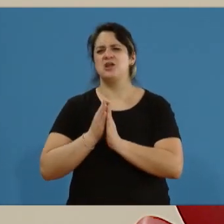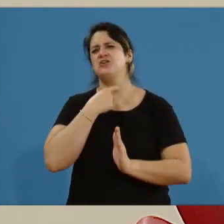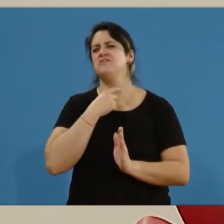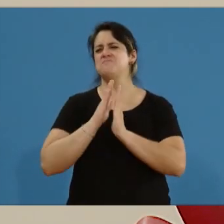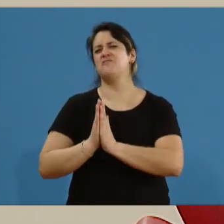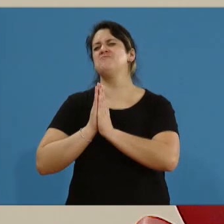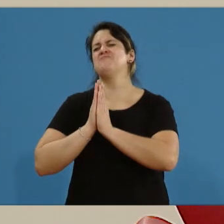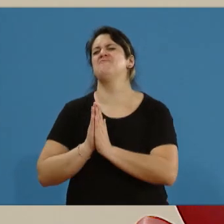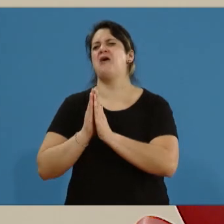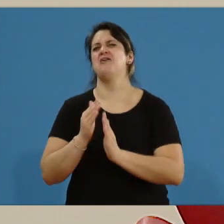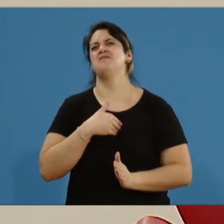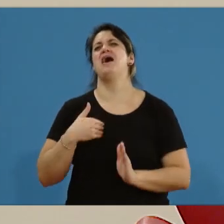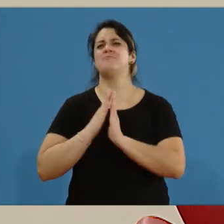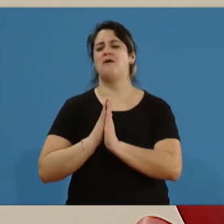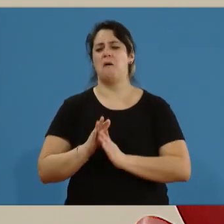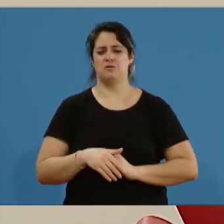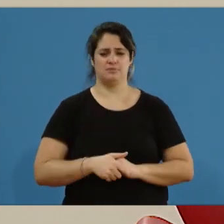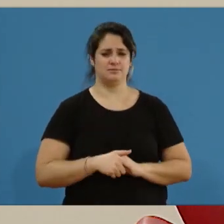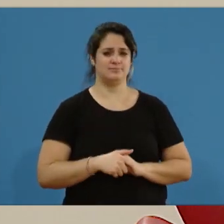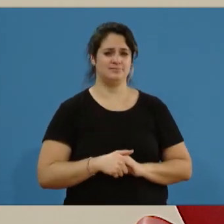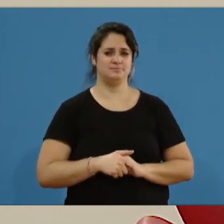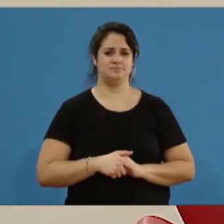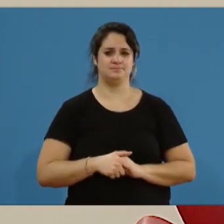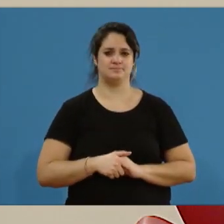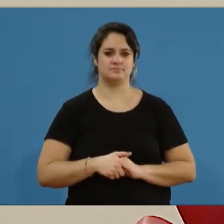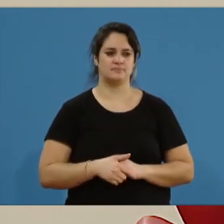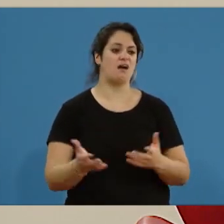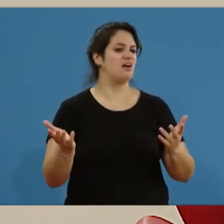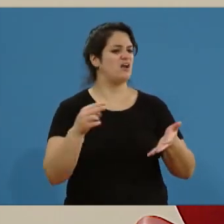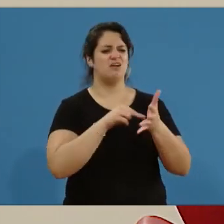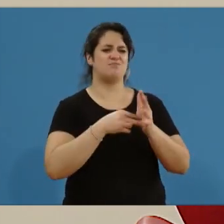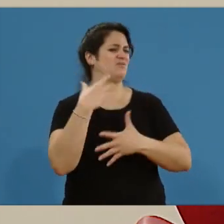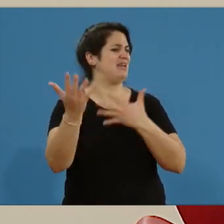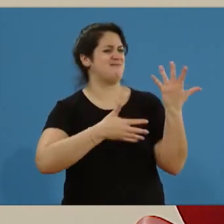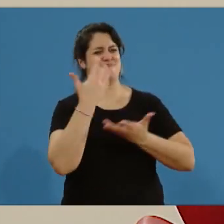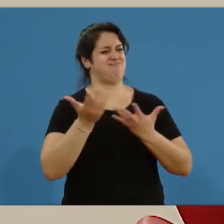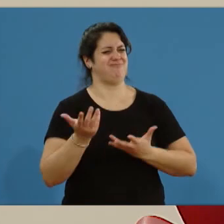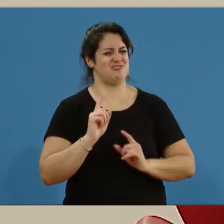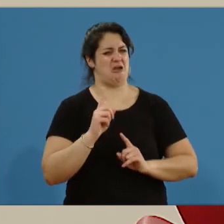Por favor, mamá, por favor, te lo pido. Es que es un lío, Nati, no, es un lío.